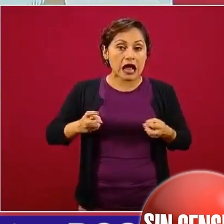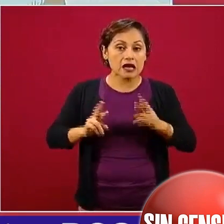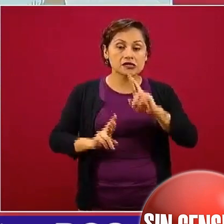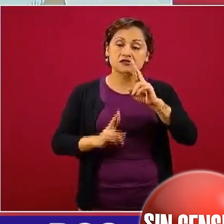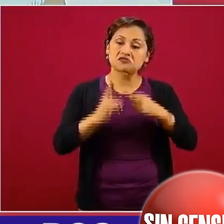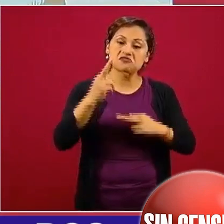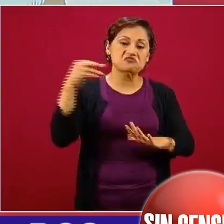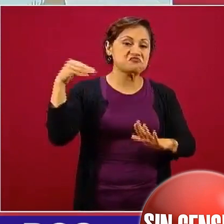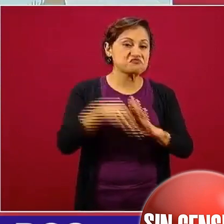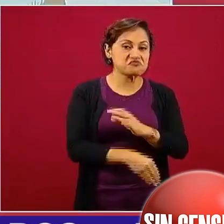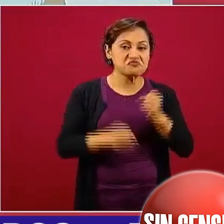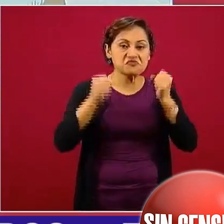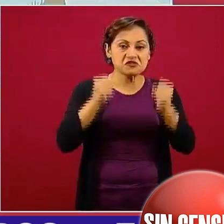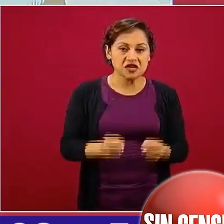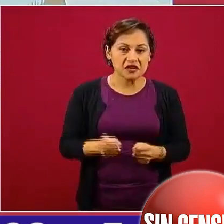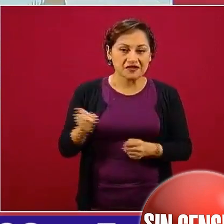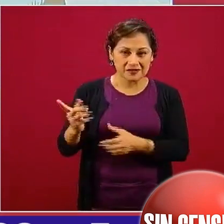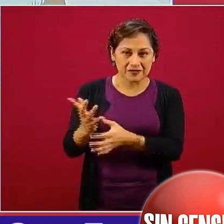parecido,